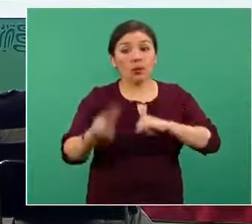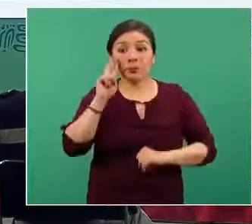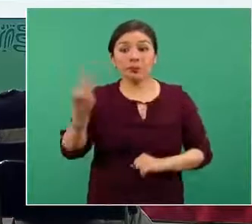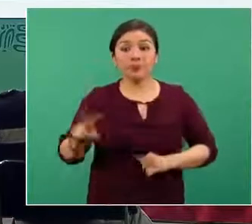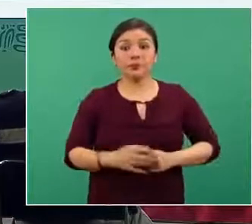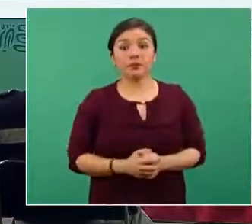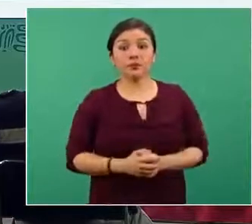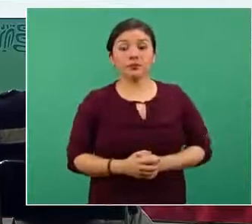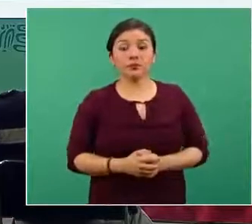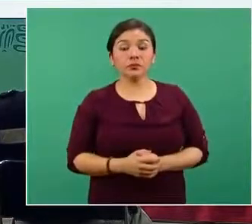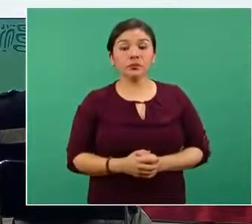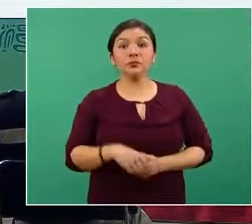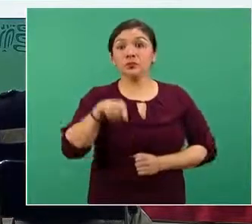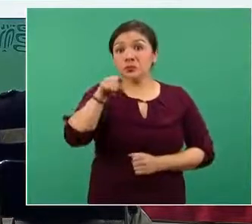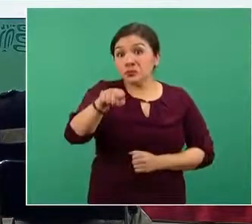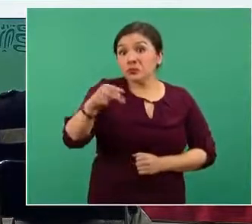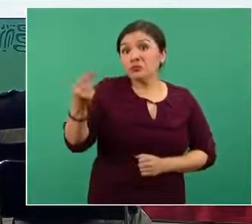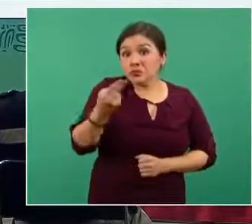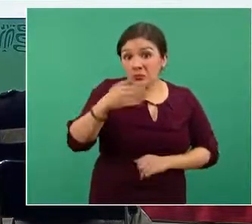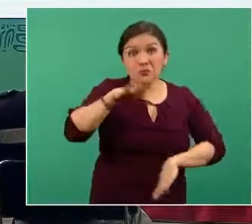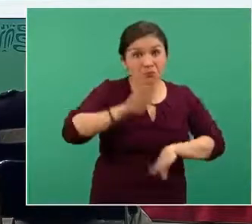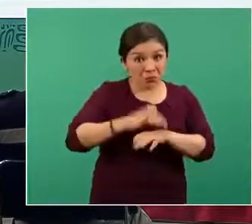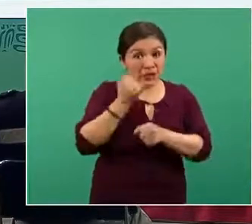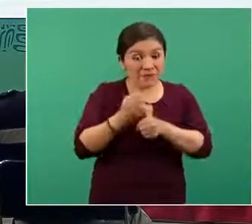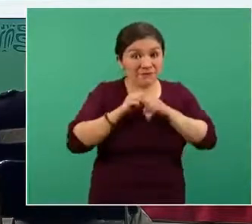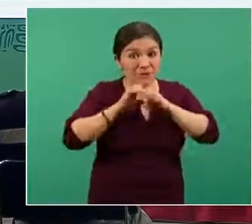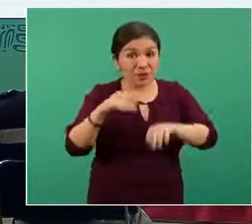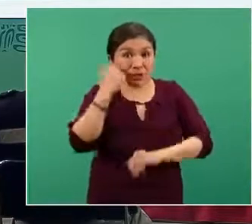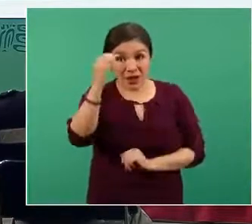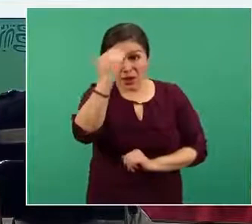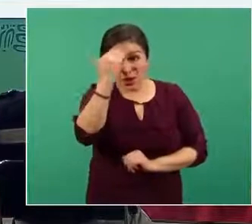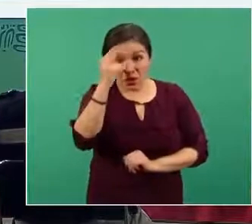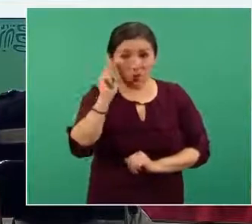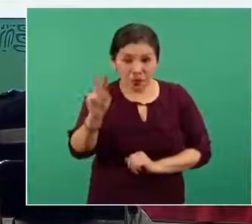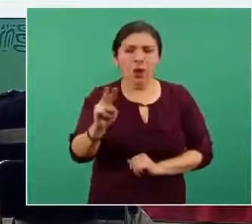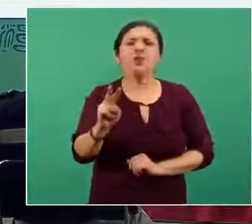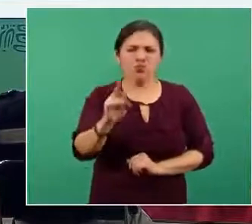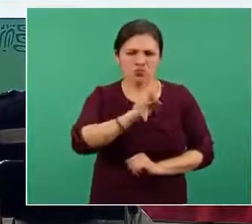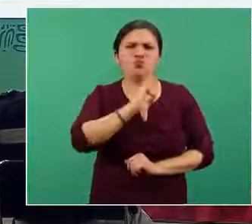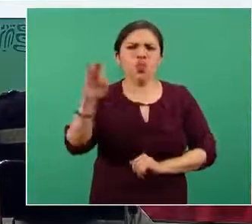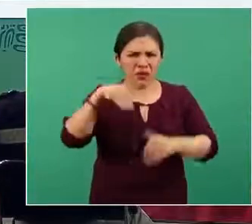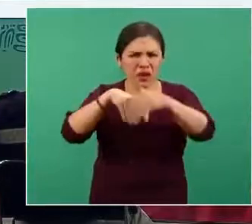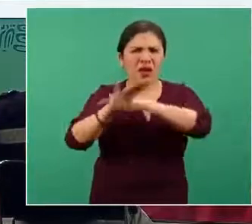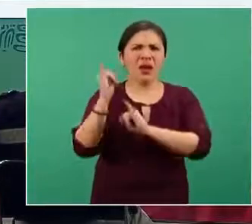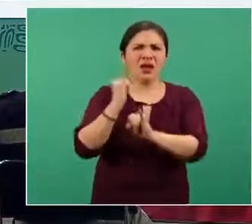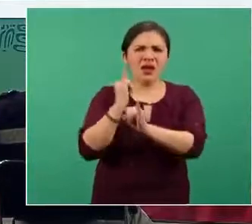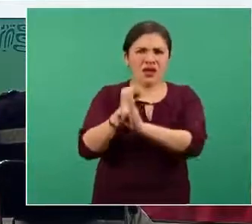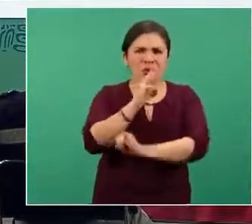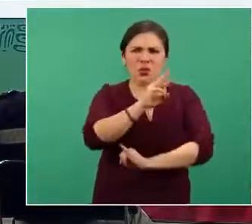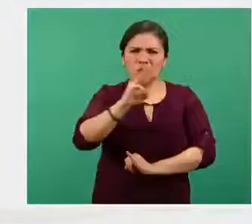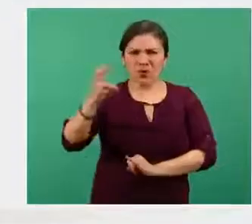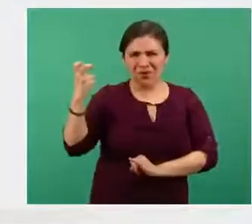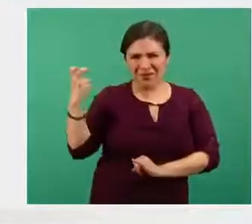diapositiva, si necesitamos todavía más información, podemos ingresar a la página de